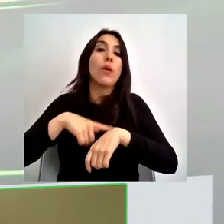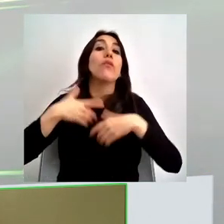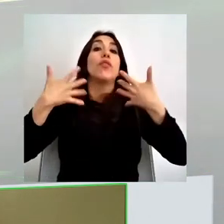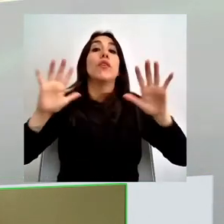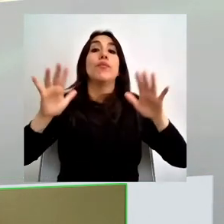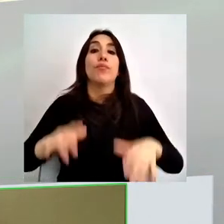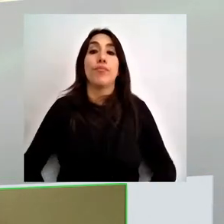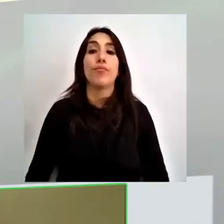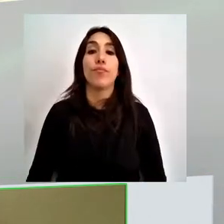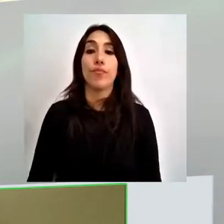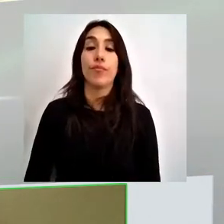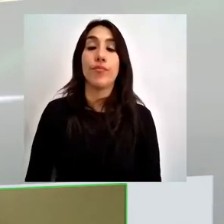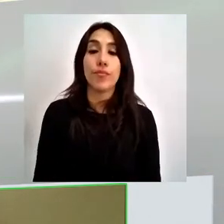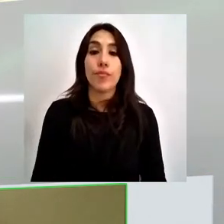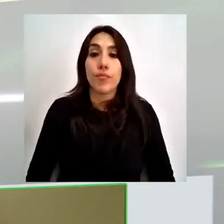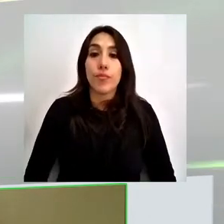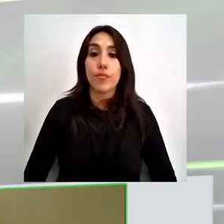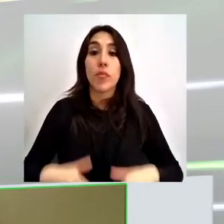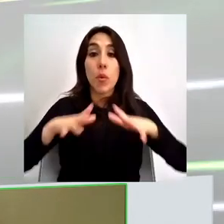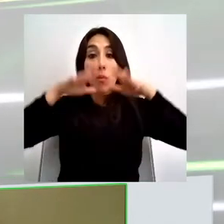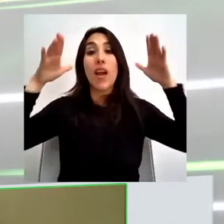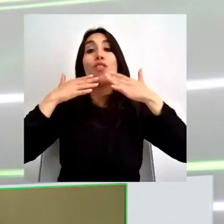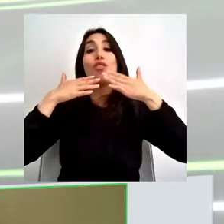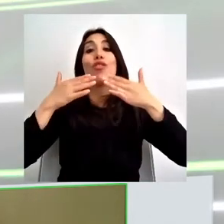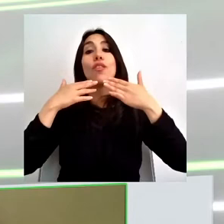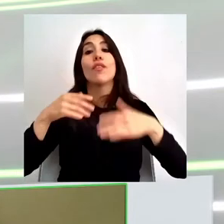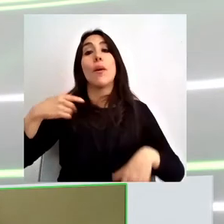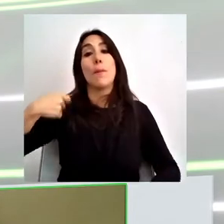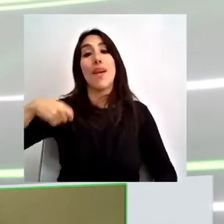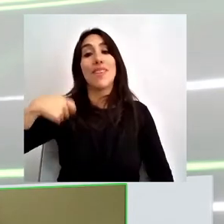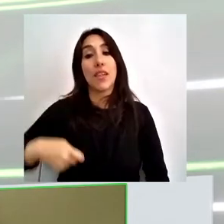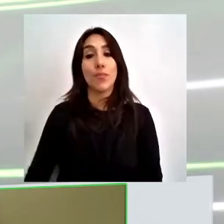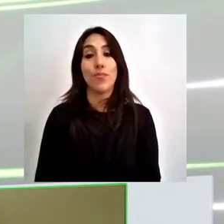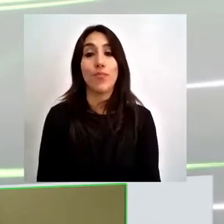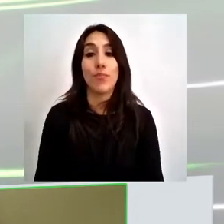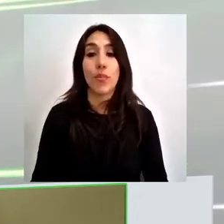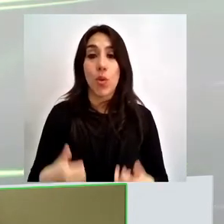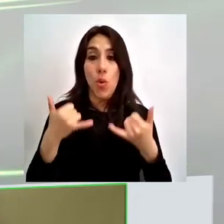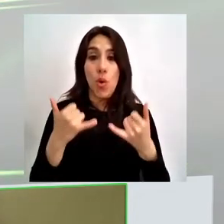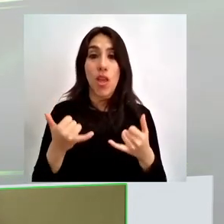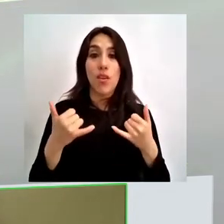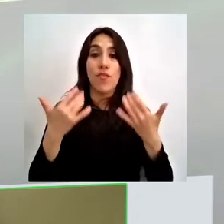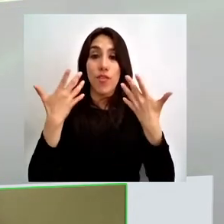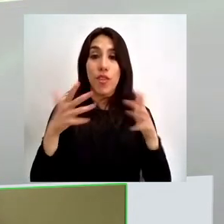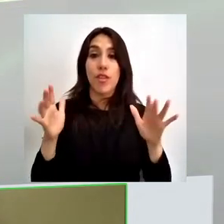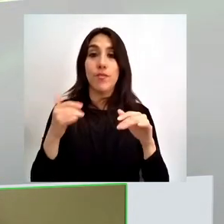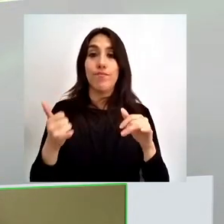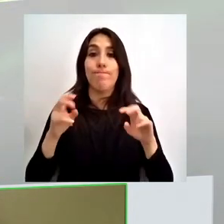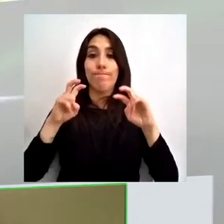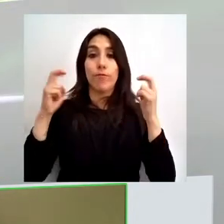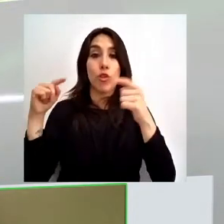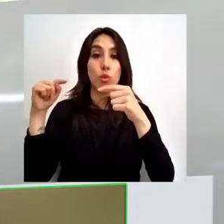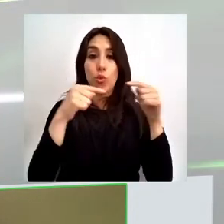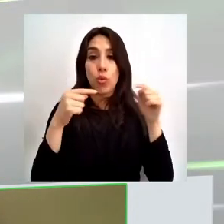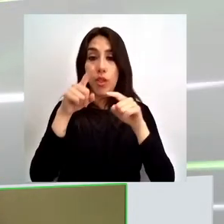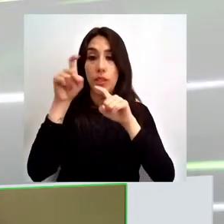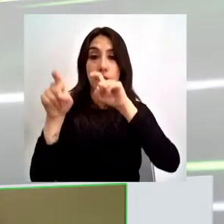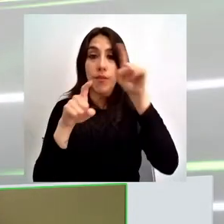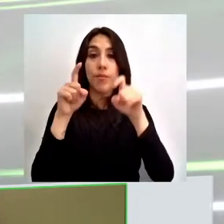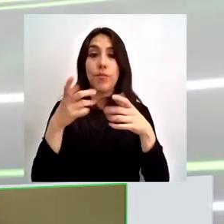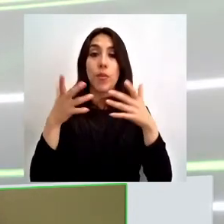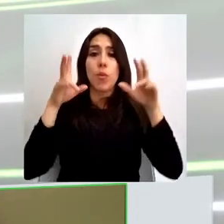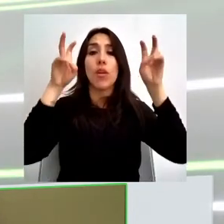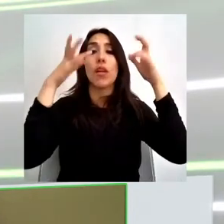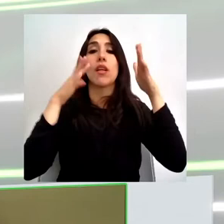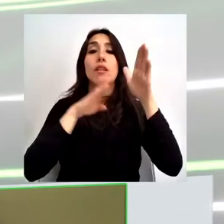muchas gracias a senador y para finalizar esta ronda de preguntas de acuerdo con los datos de 2019